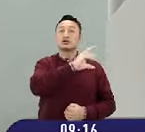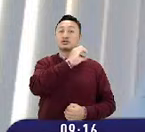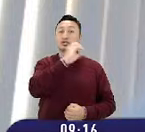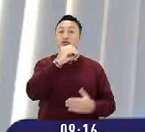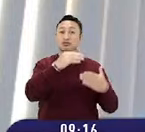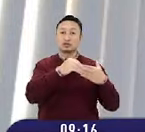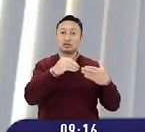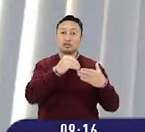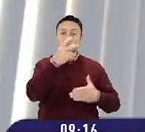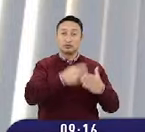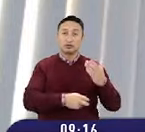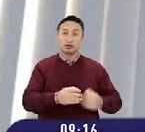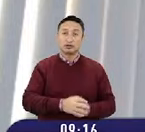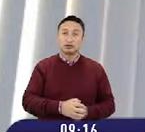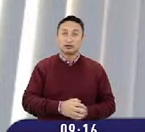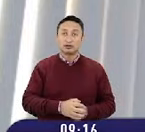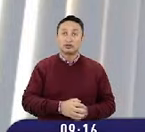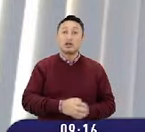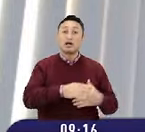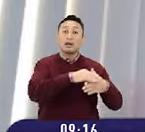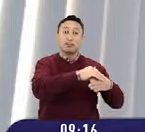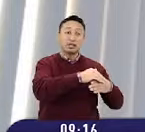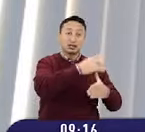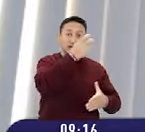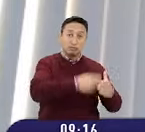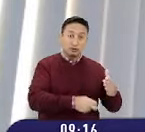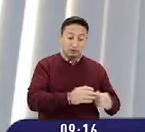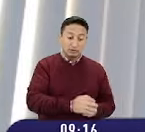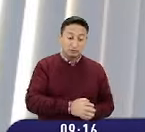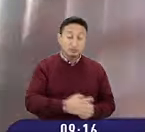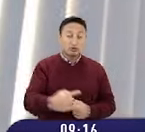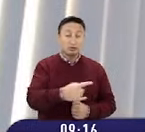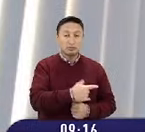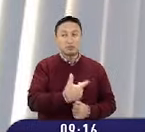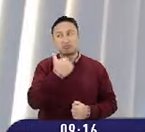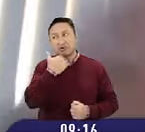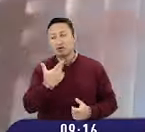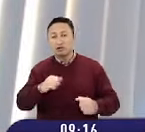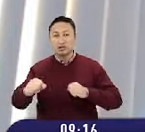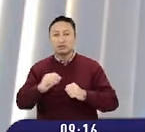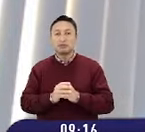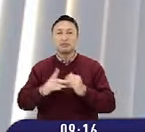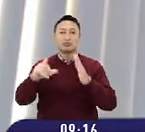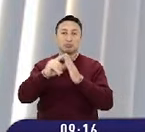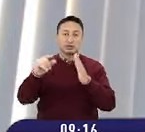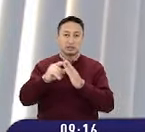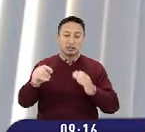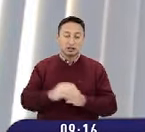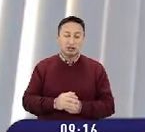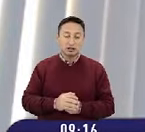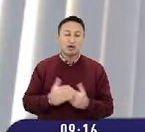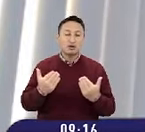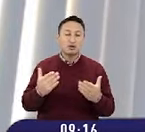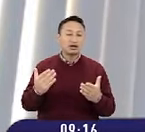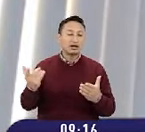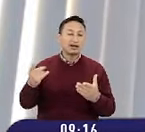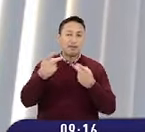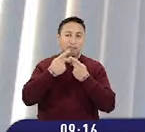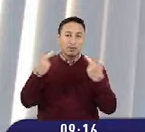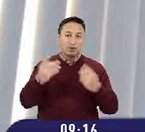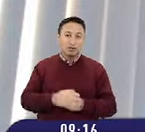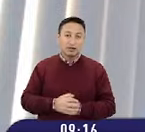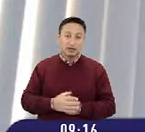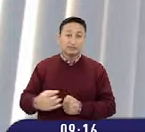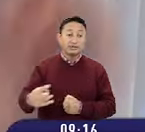$170 y $200. De las multas que tengan pendientes, del momento que, insisto, tengan que hacer algún trámite en el SRI, en cualquier dependencia pública,